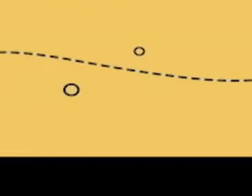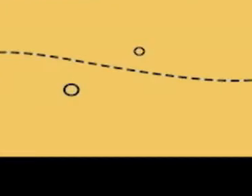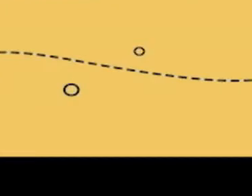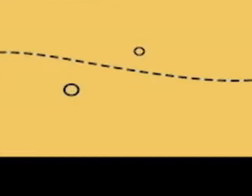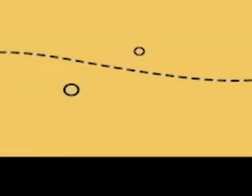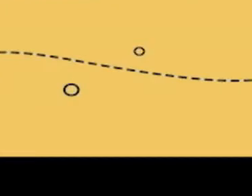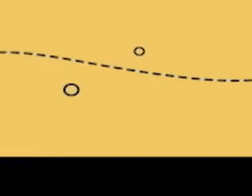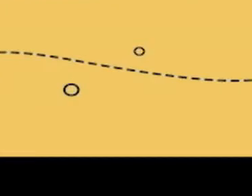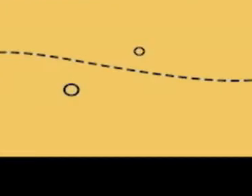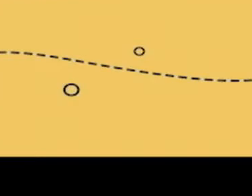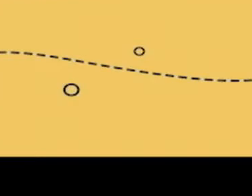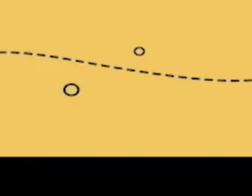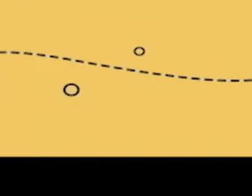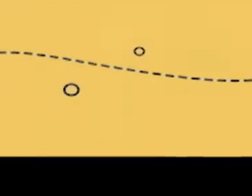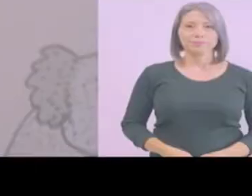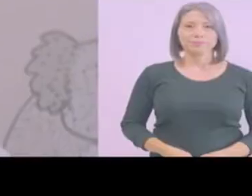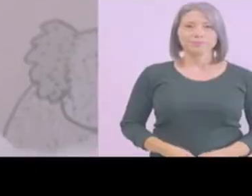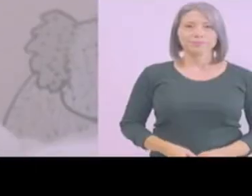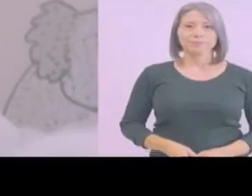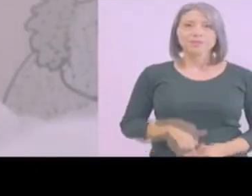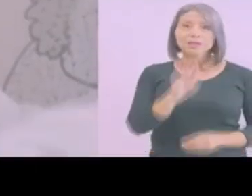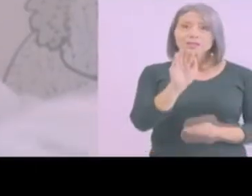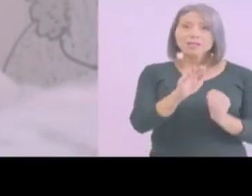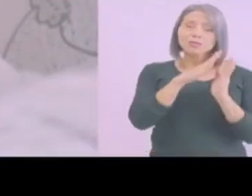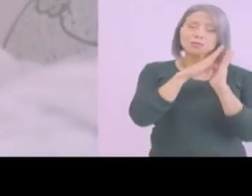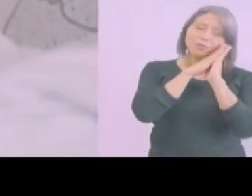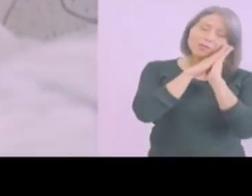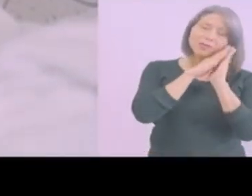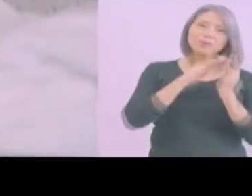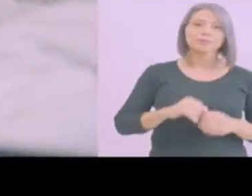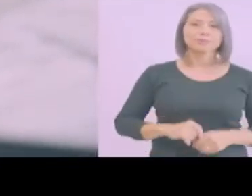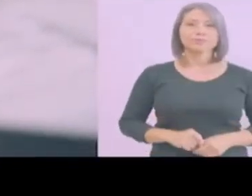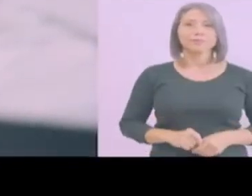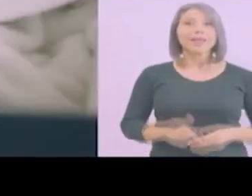¿Cuántos valores puedes encontrar en 30 segundos?